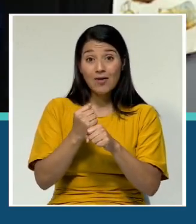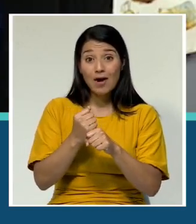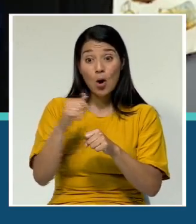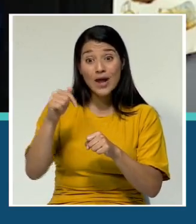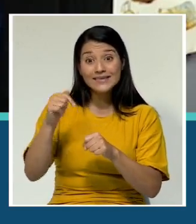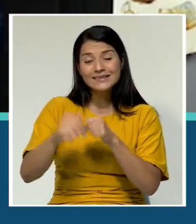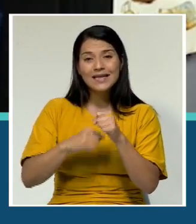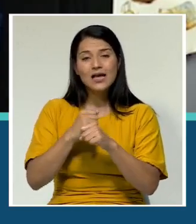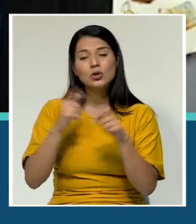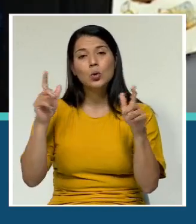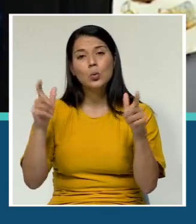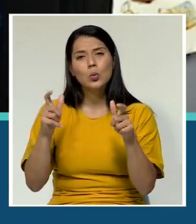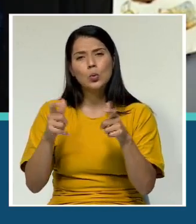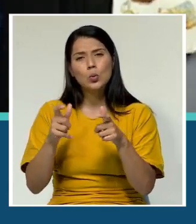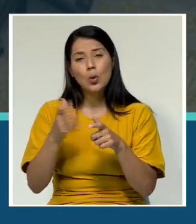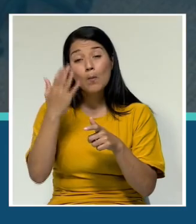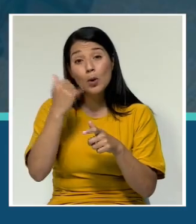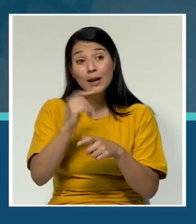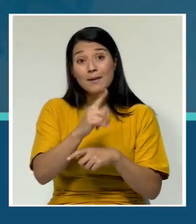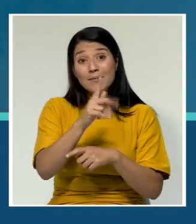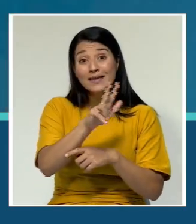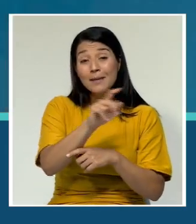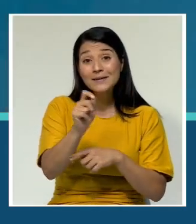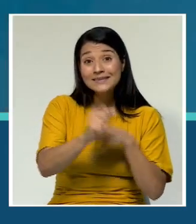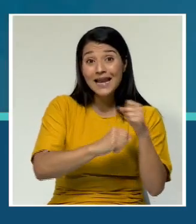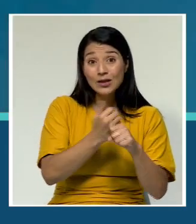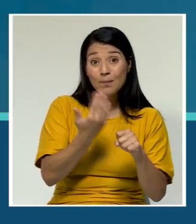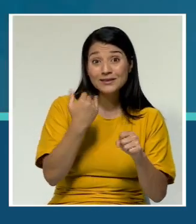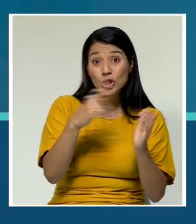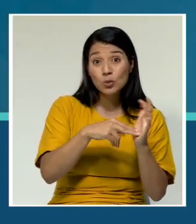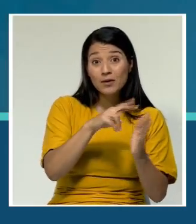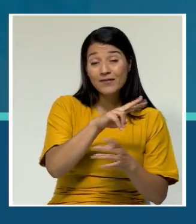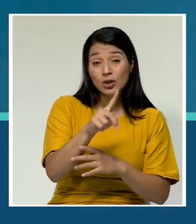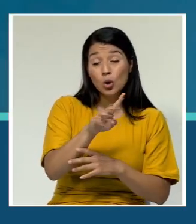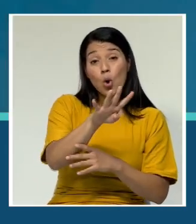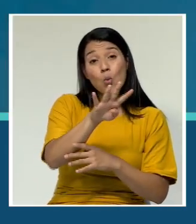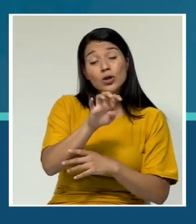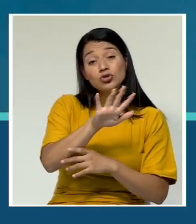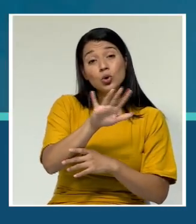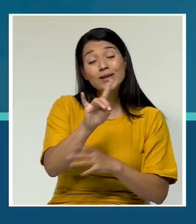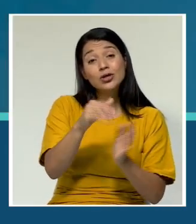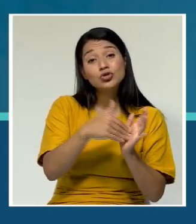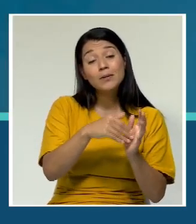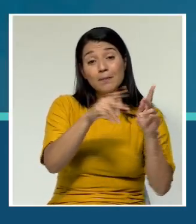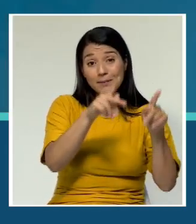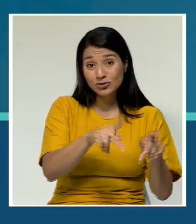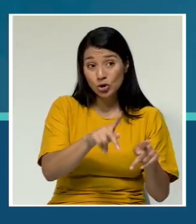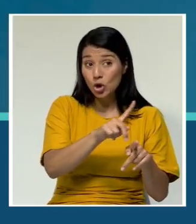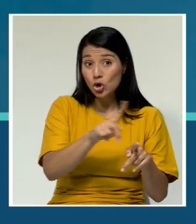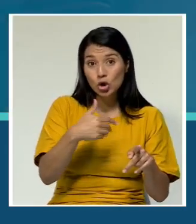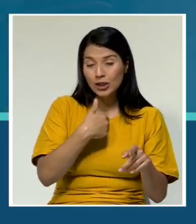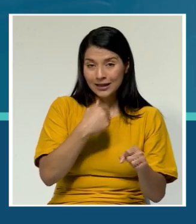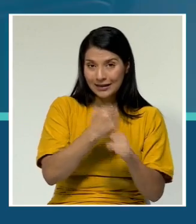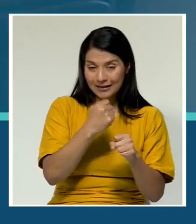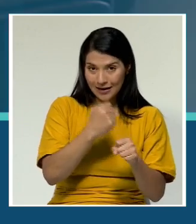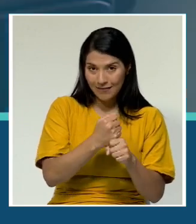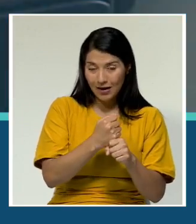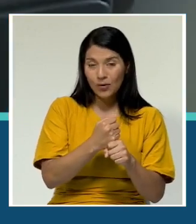En comparación a la misma fecha del año anterior, el desempleo se redujo considerablemente, ya que para el primer trimestre